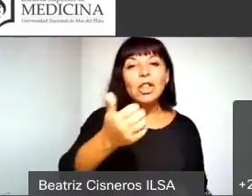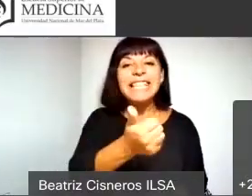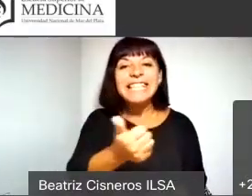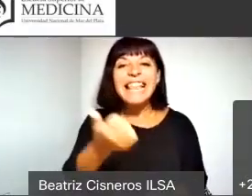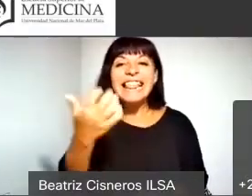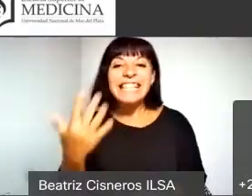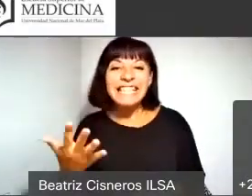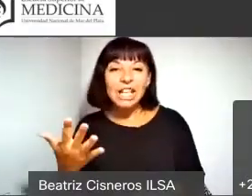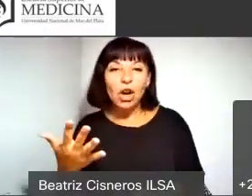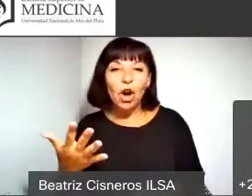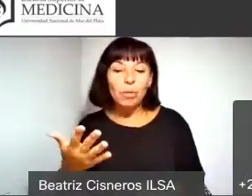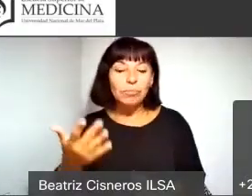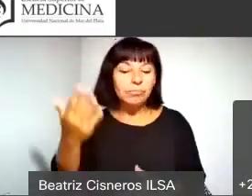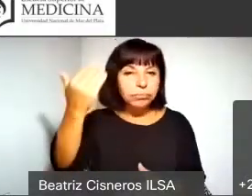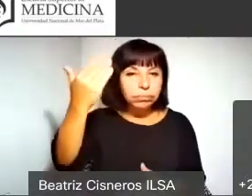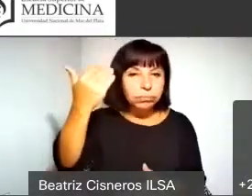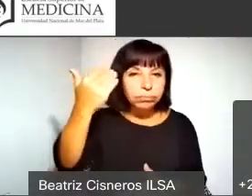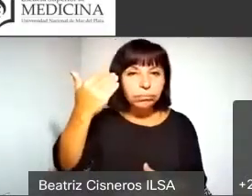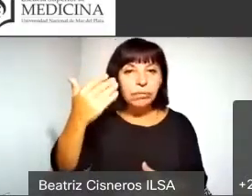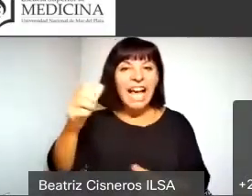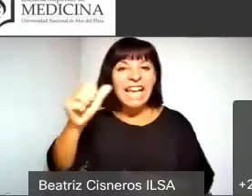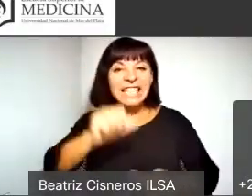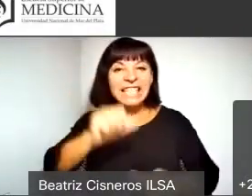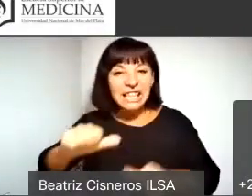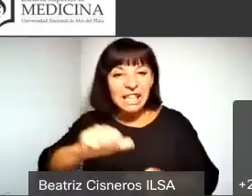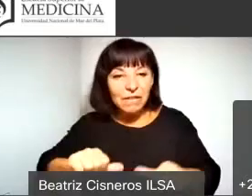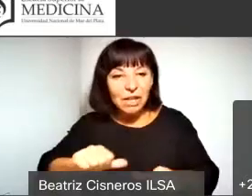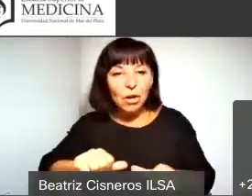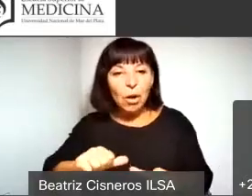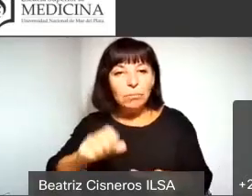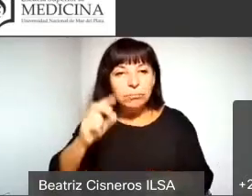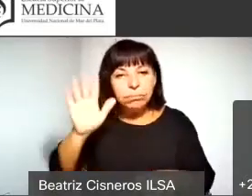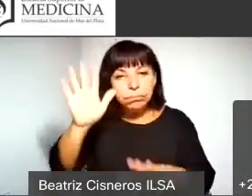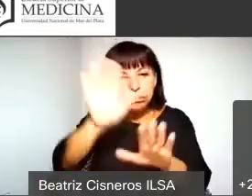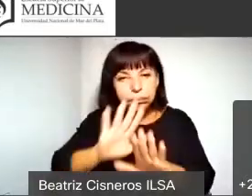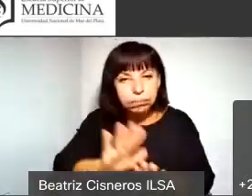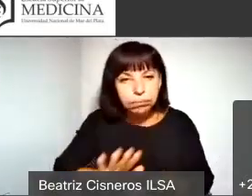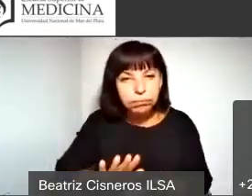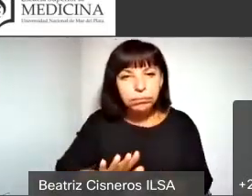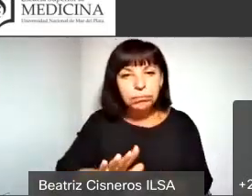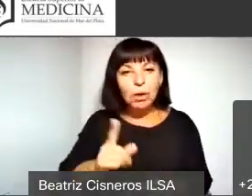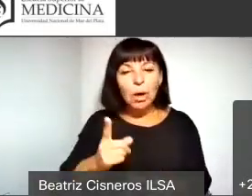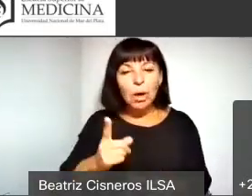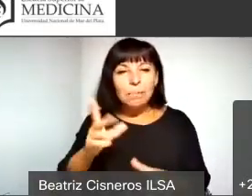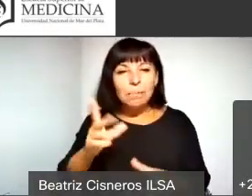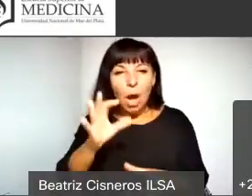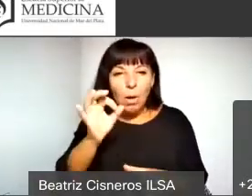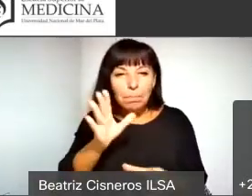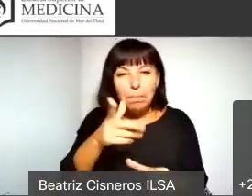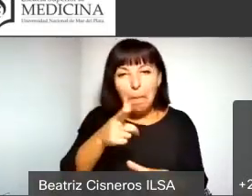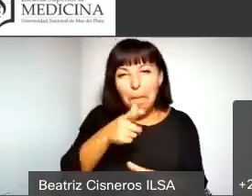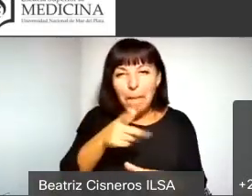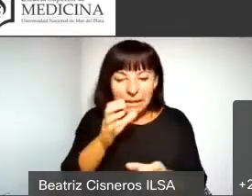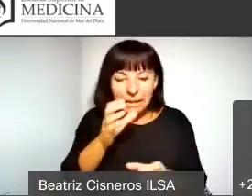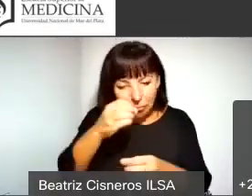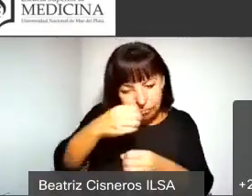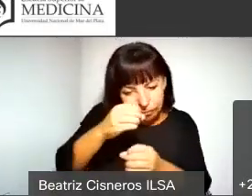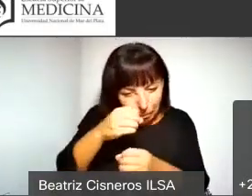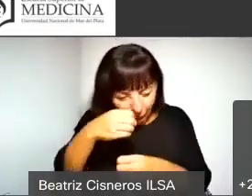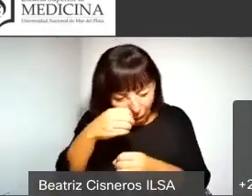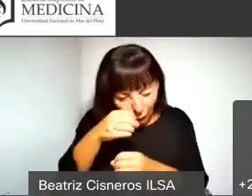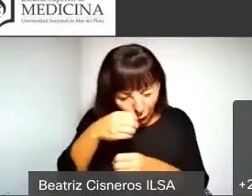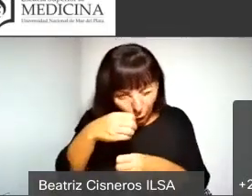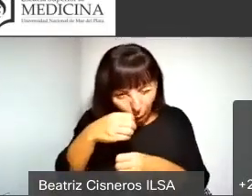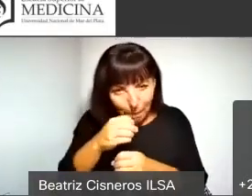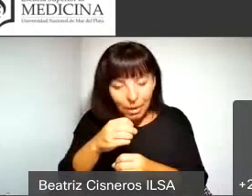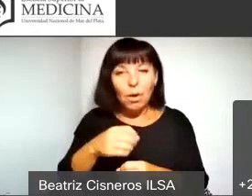1665, el científico Robert Hooke diseñó él mismo una especie de arminículo parecido a lo que sería un microscopio